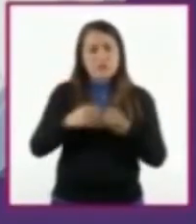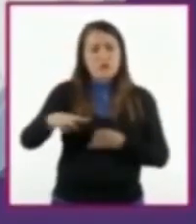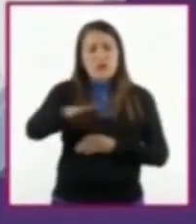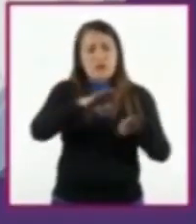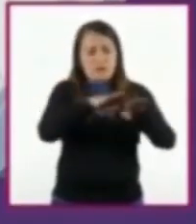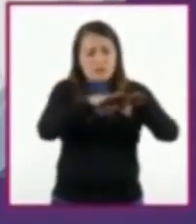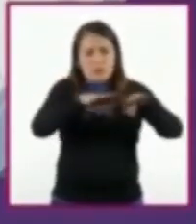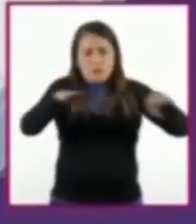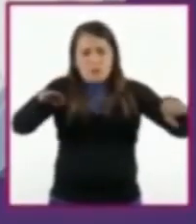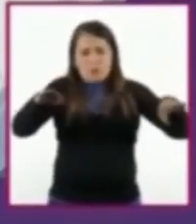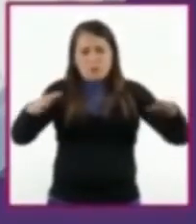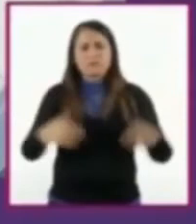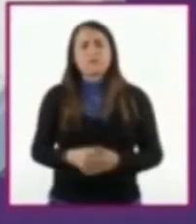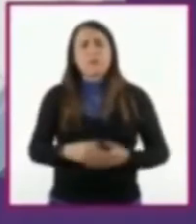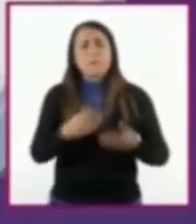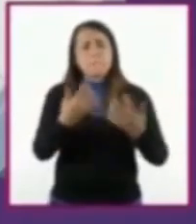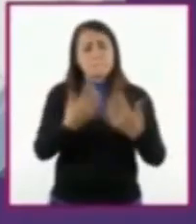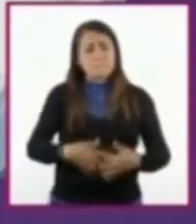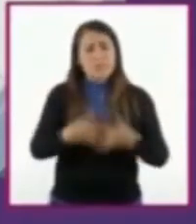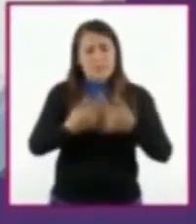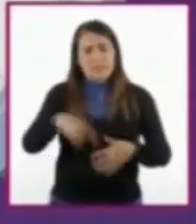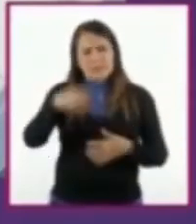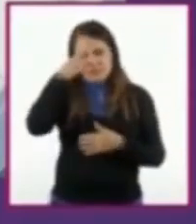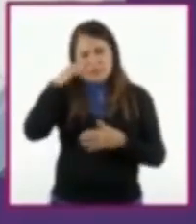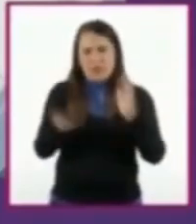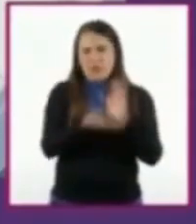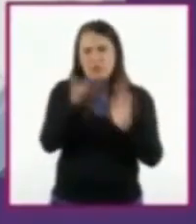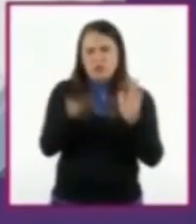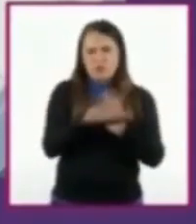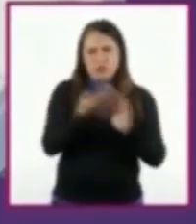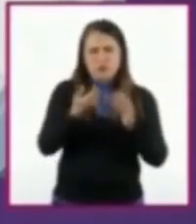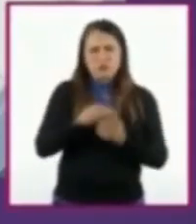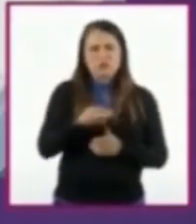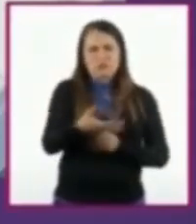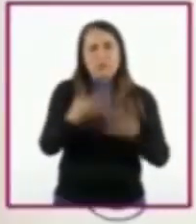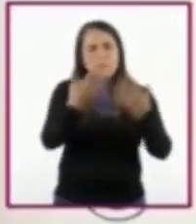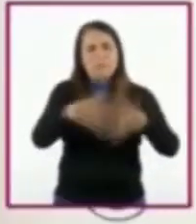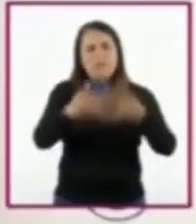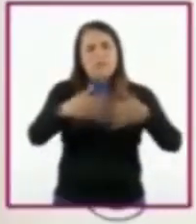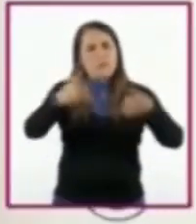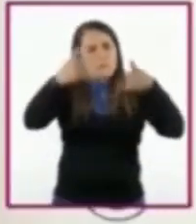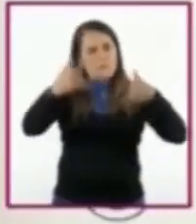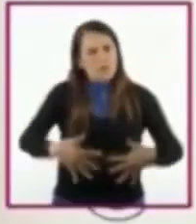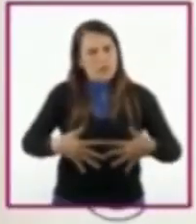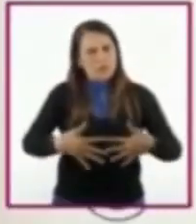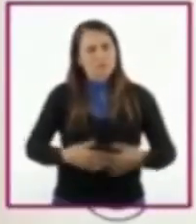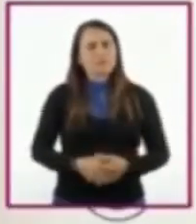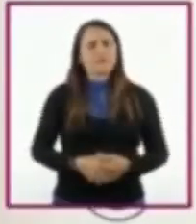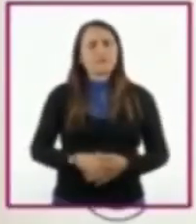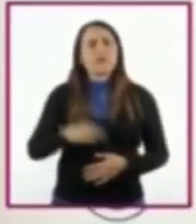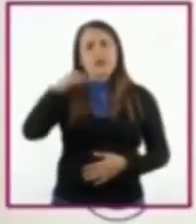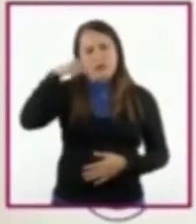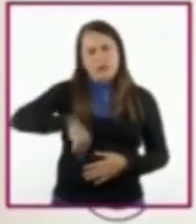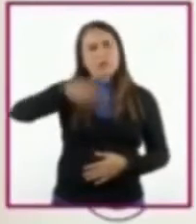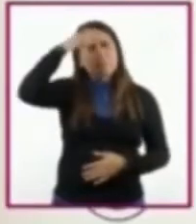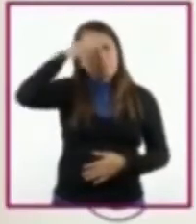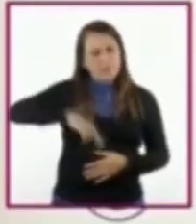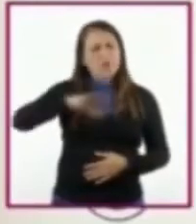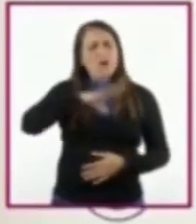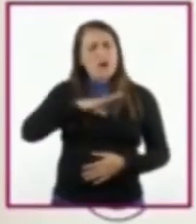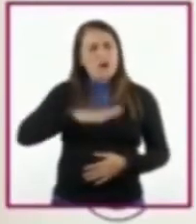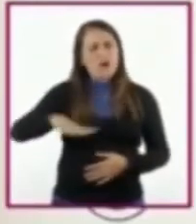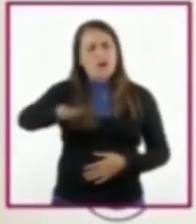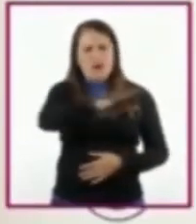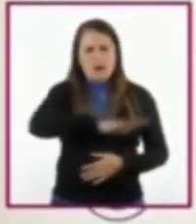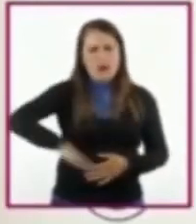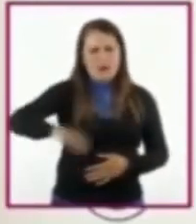nivelar. A las máquinas de la construcción se les denomina maquinaria pesada. En nuestro país existen zonas rurales en